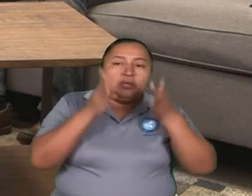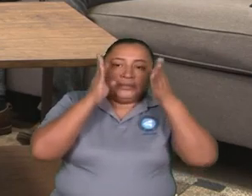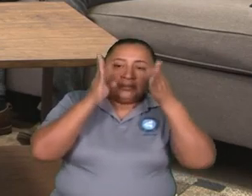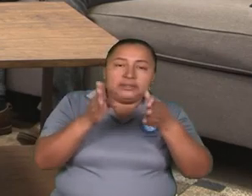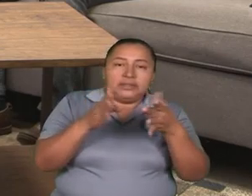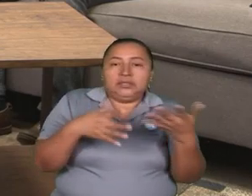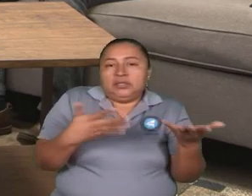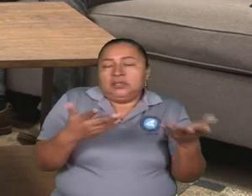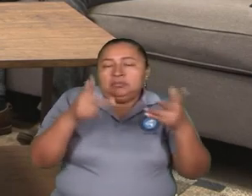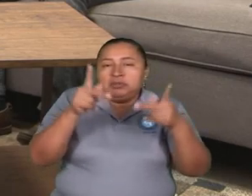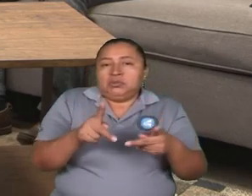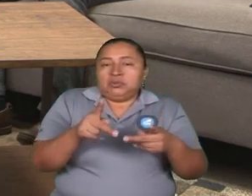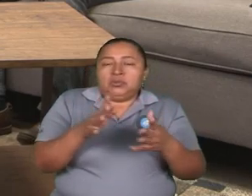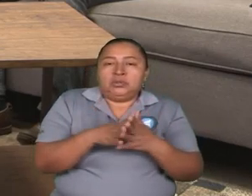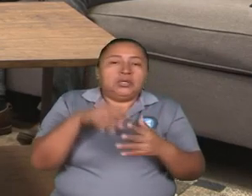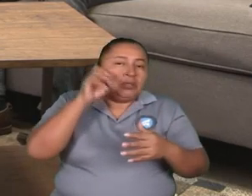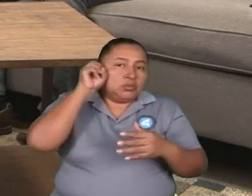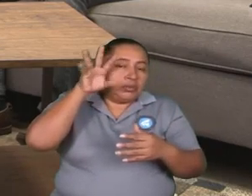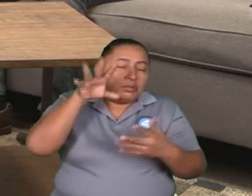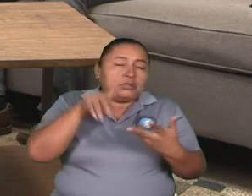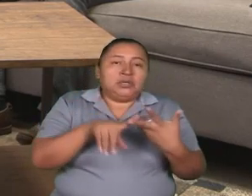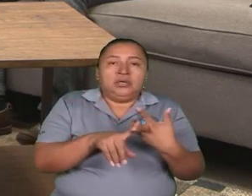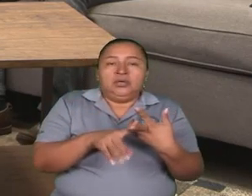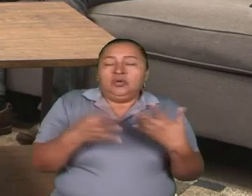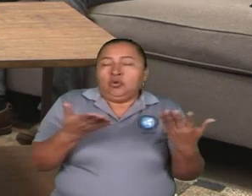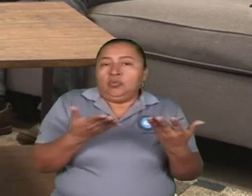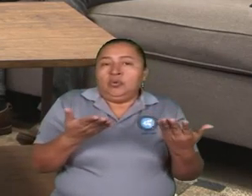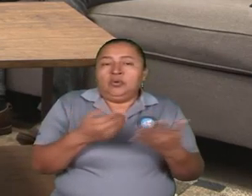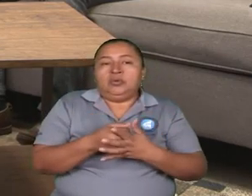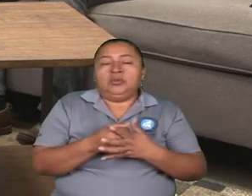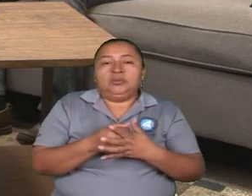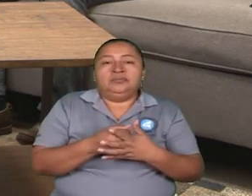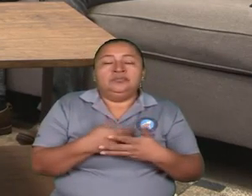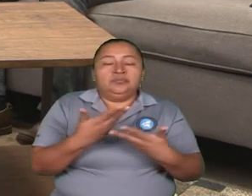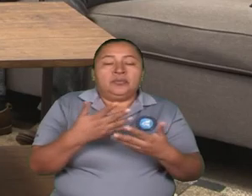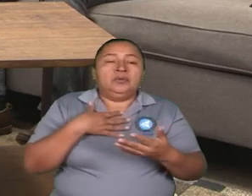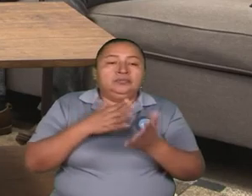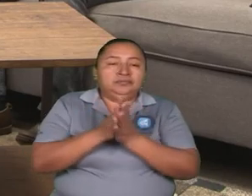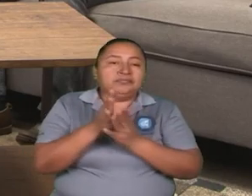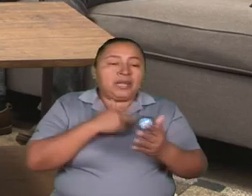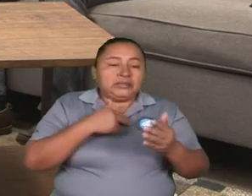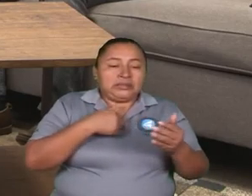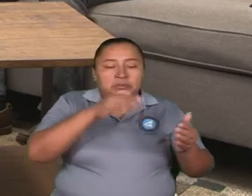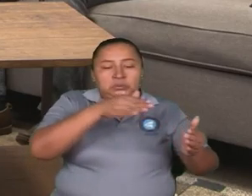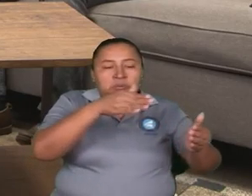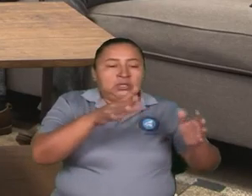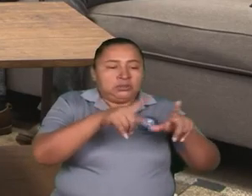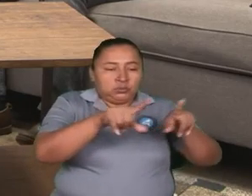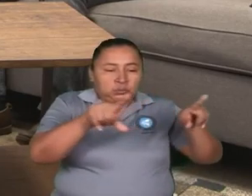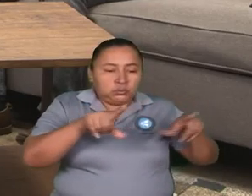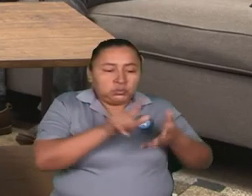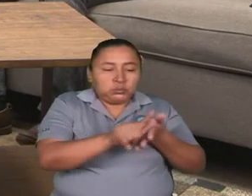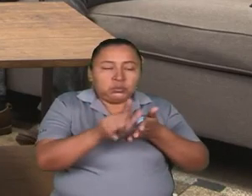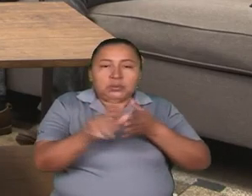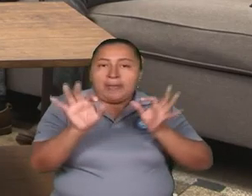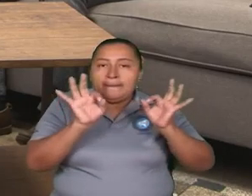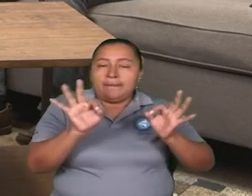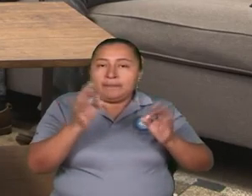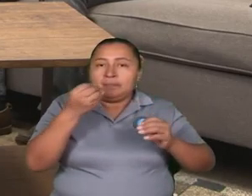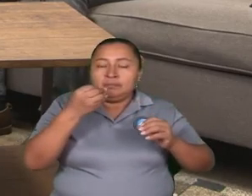Félix, y el proceso de capacitación y también formación, porque dentro de esa dinámica de trabajo